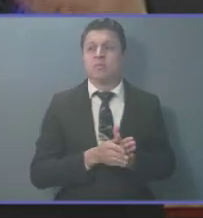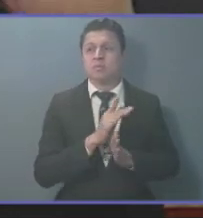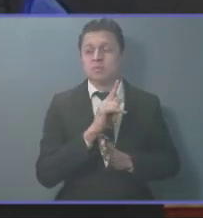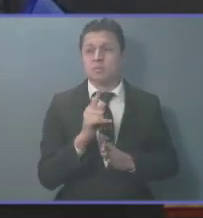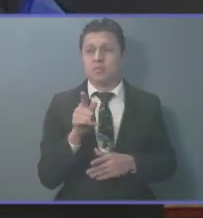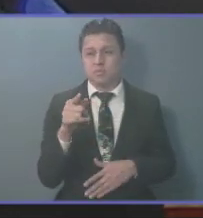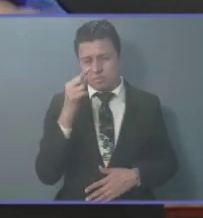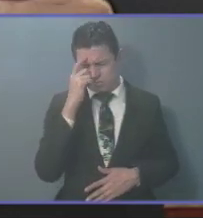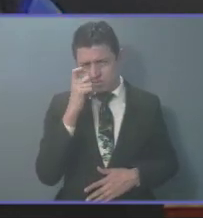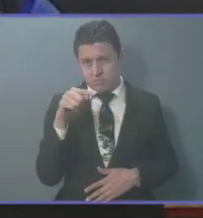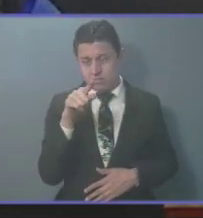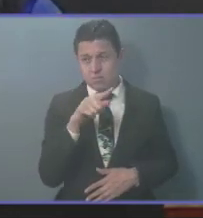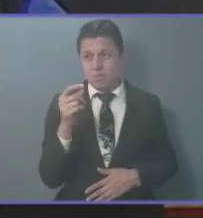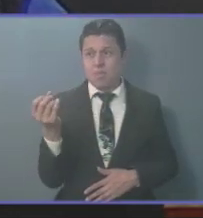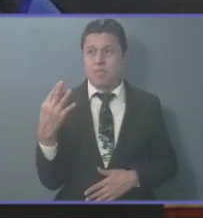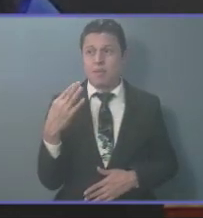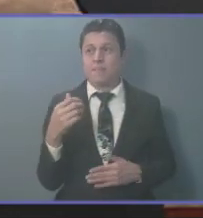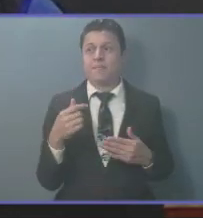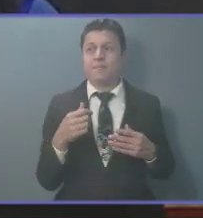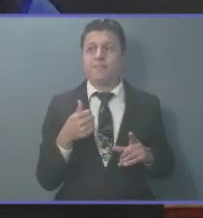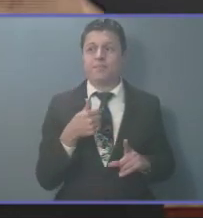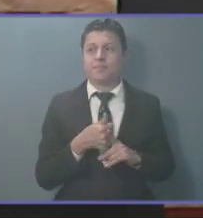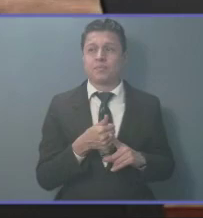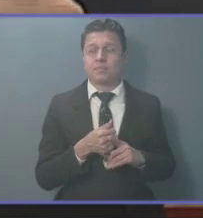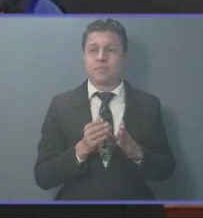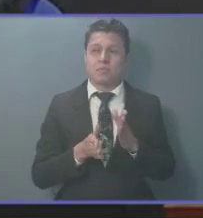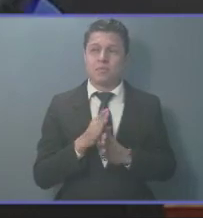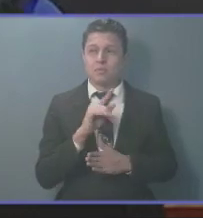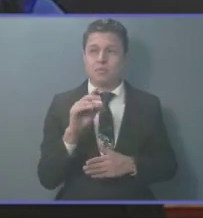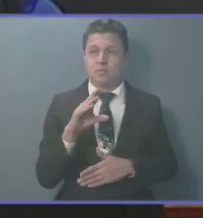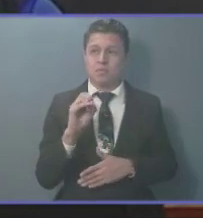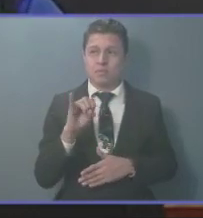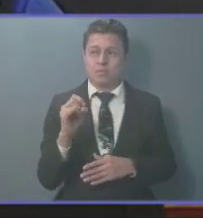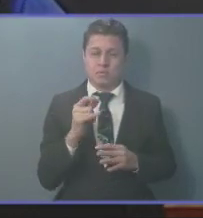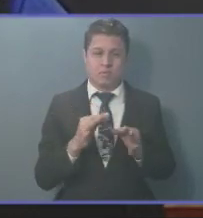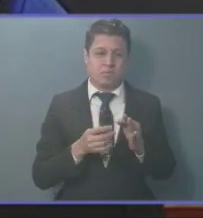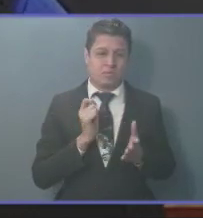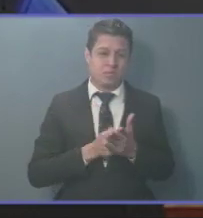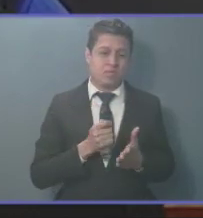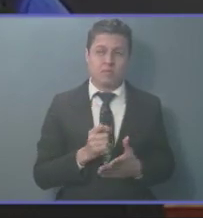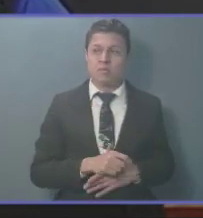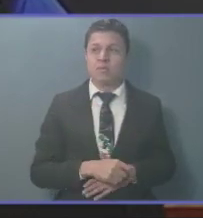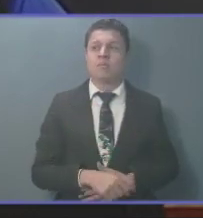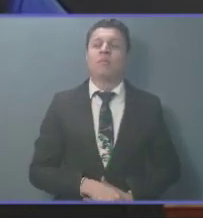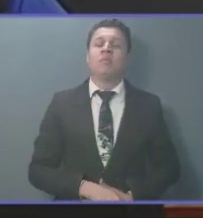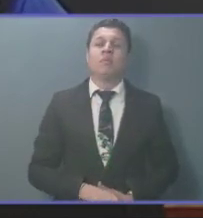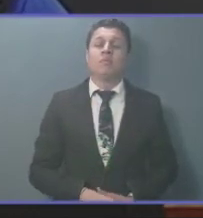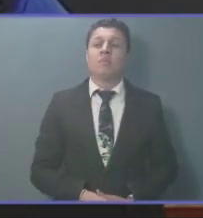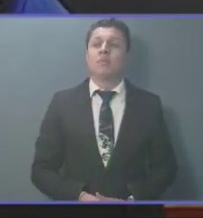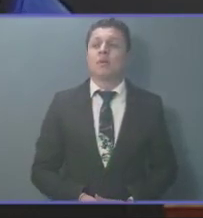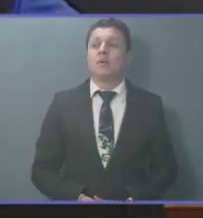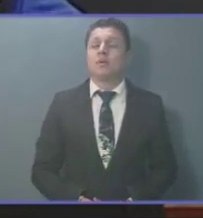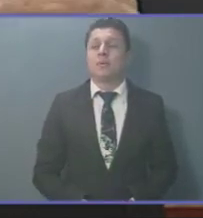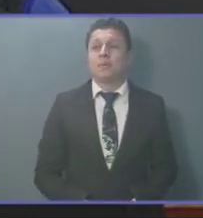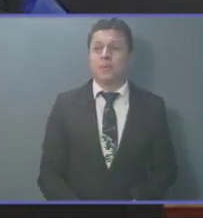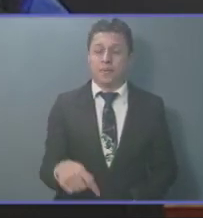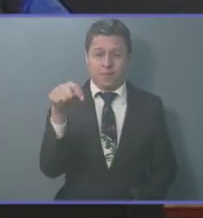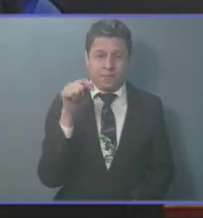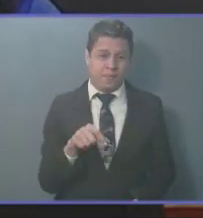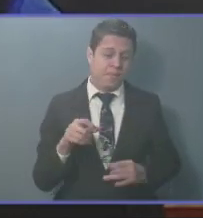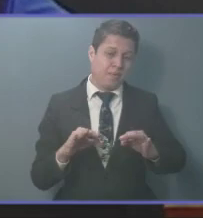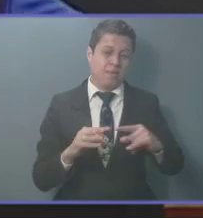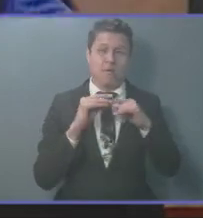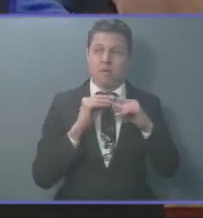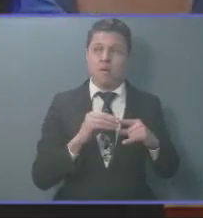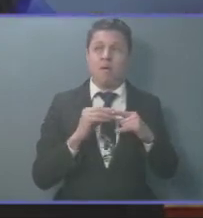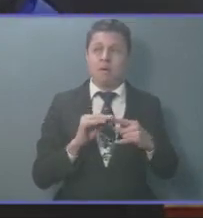les recuerdo lo que nos dice la propia Sala de la Constitucional, que esto es